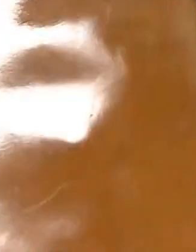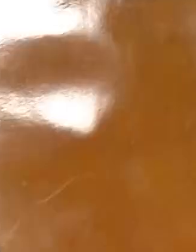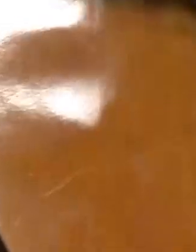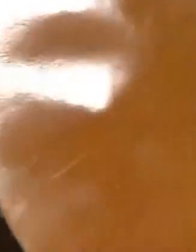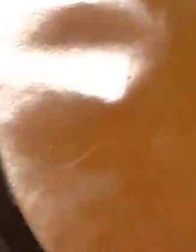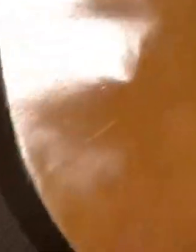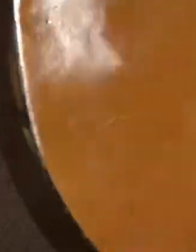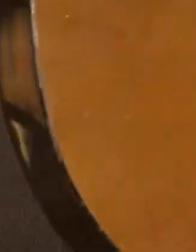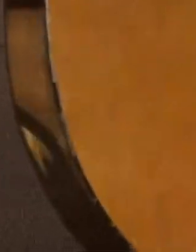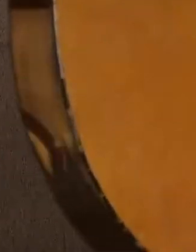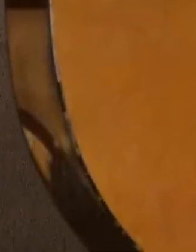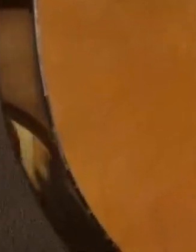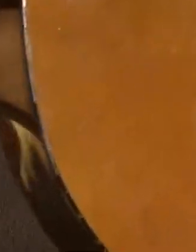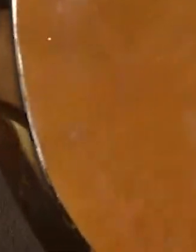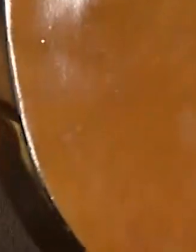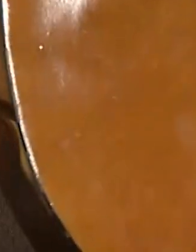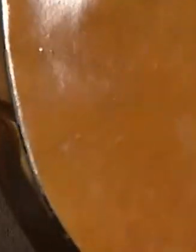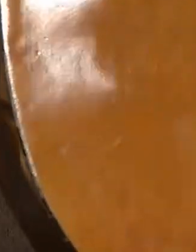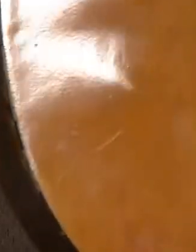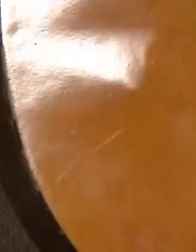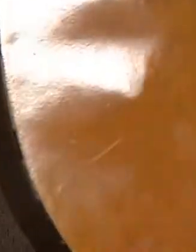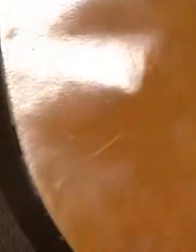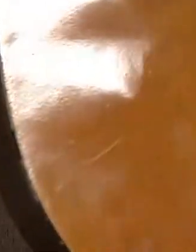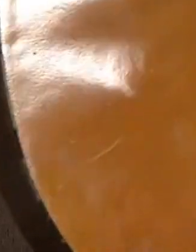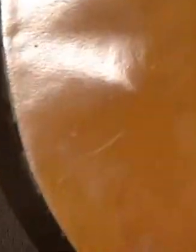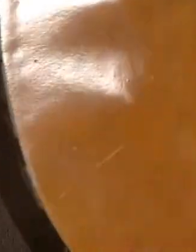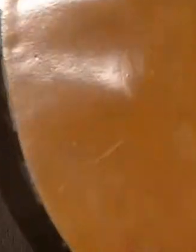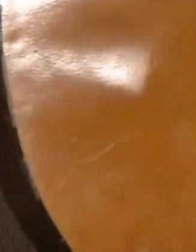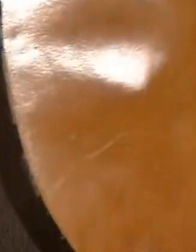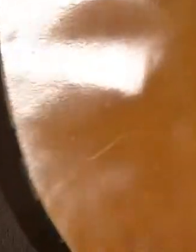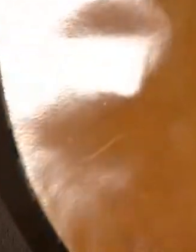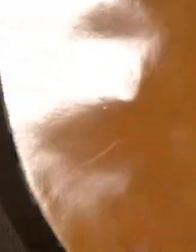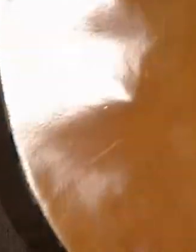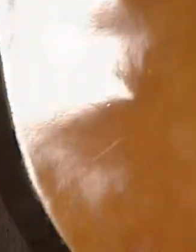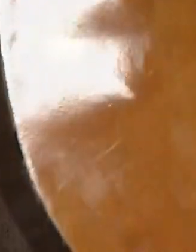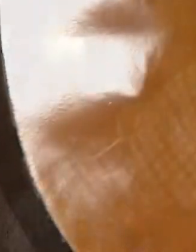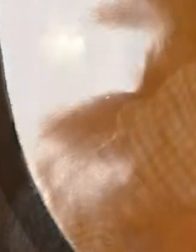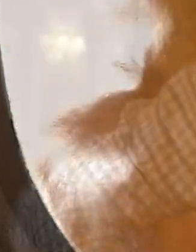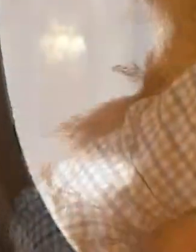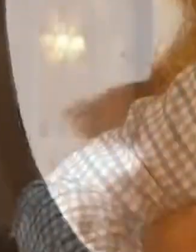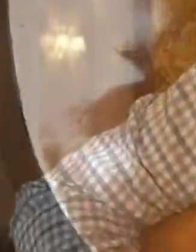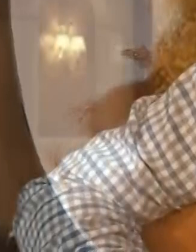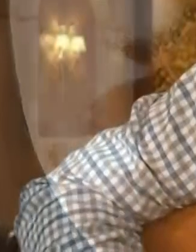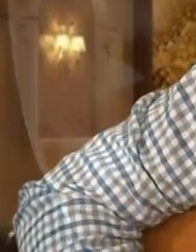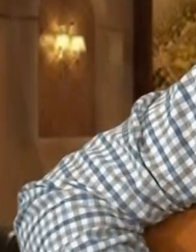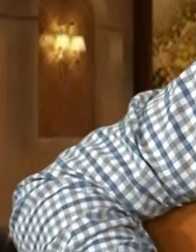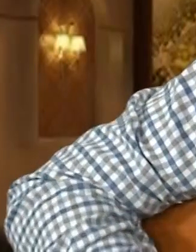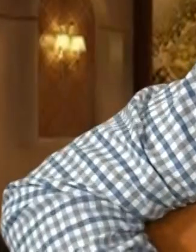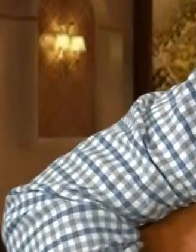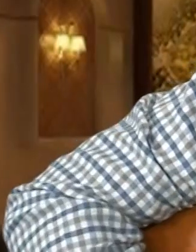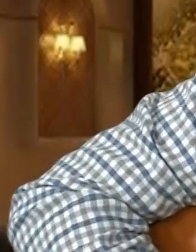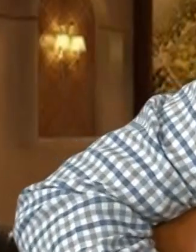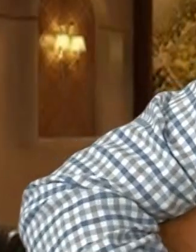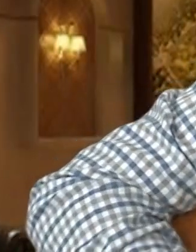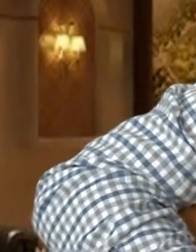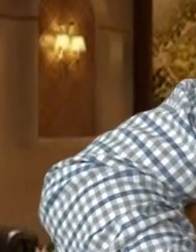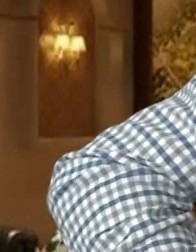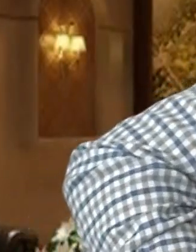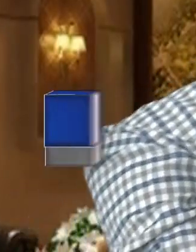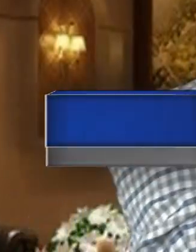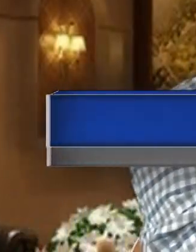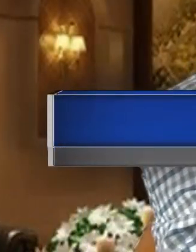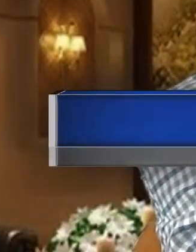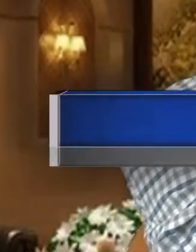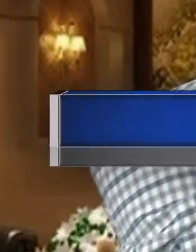acabe, muchos más. Yo no sé si tenga amor la eternidad, pero allá